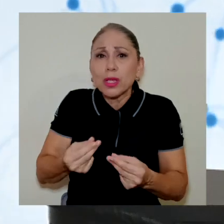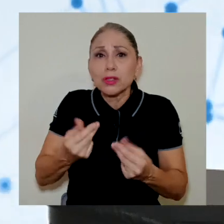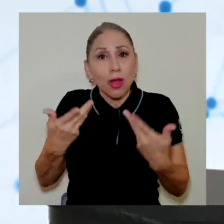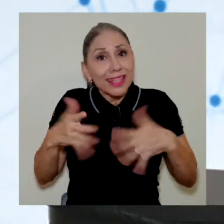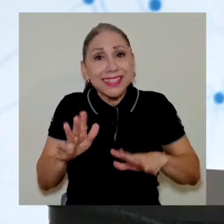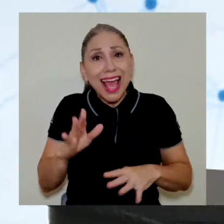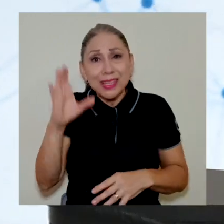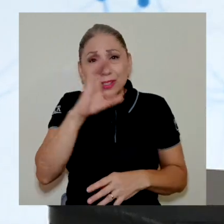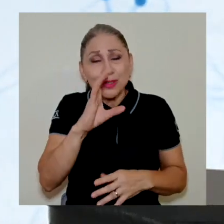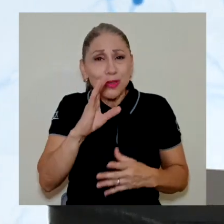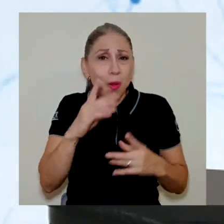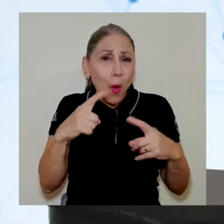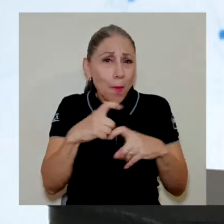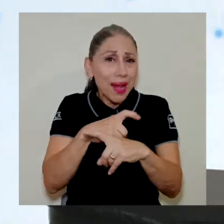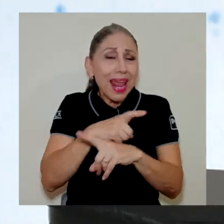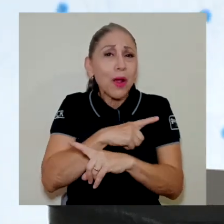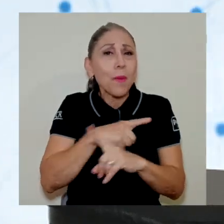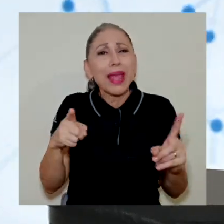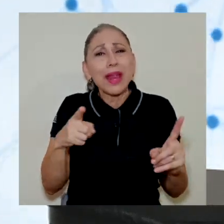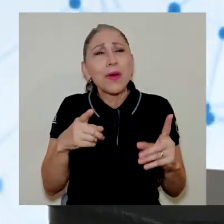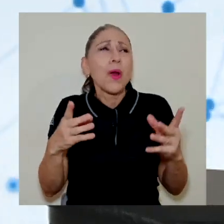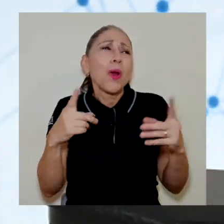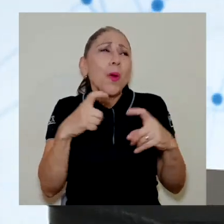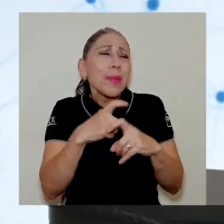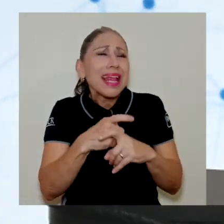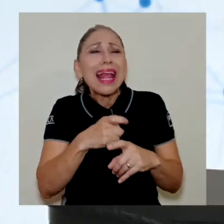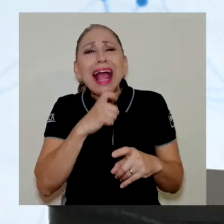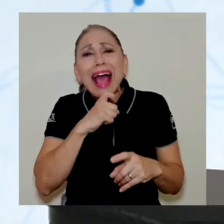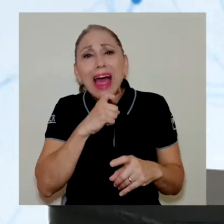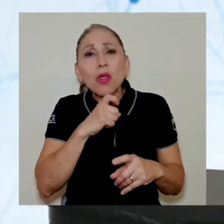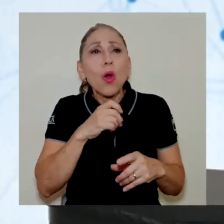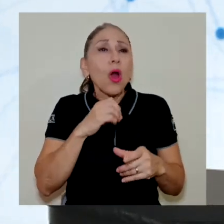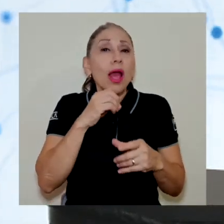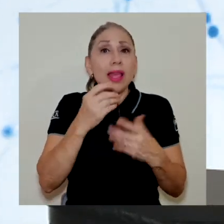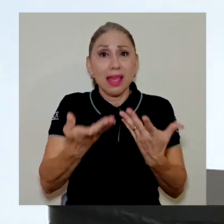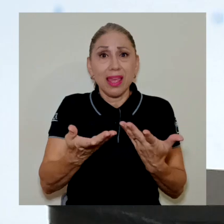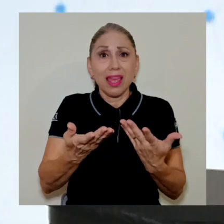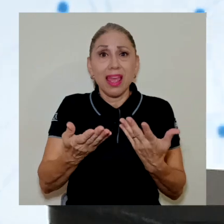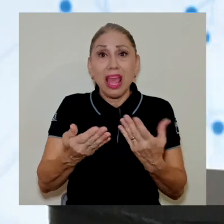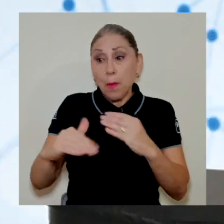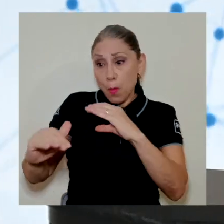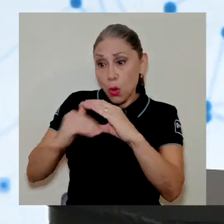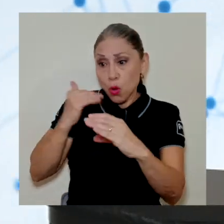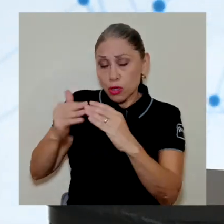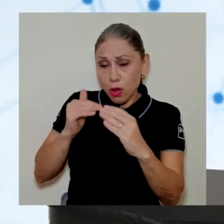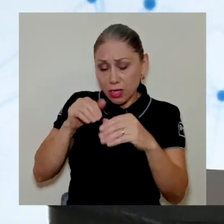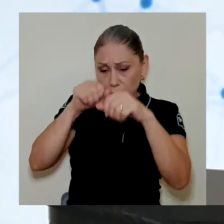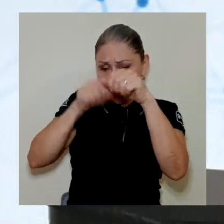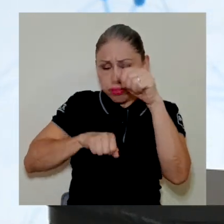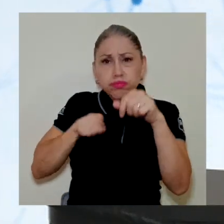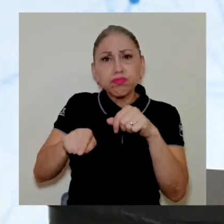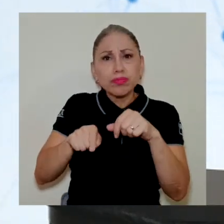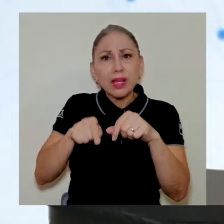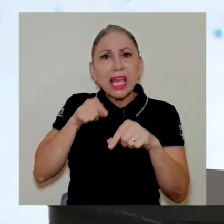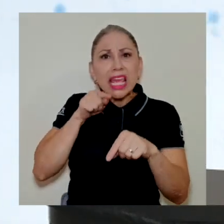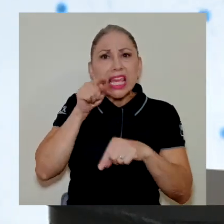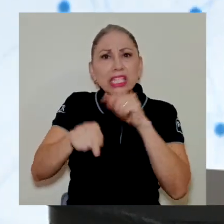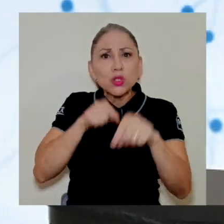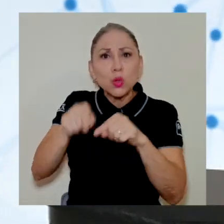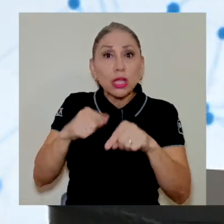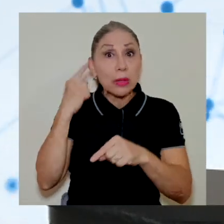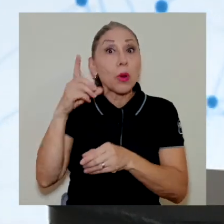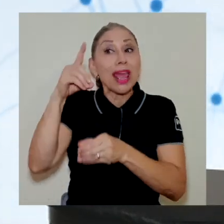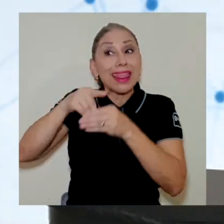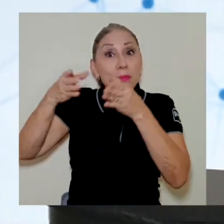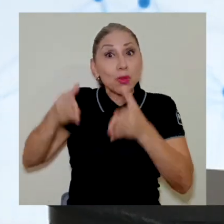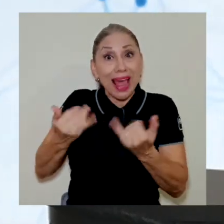bastante complejo, pero que se te hace muchísimo más complicado, estar recibiendo por correo electrónico insultos, porque las diputadas en este instante